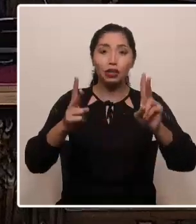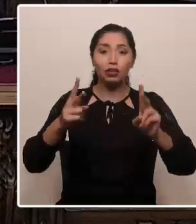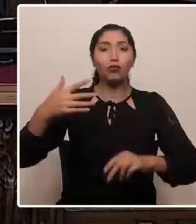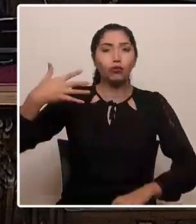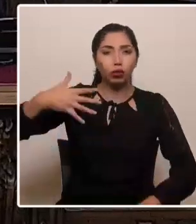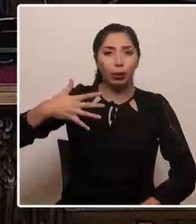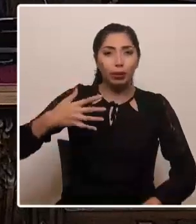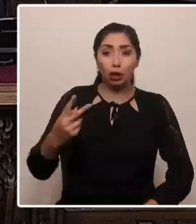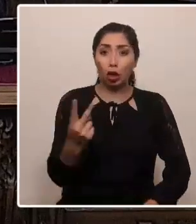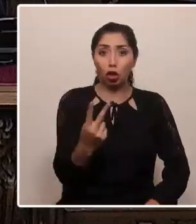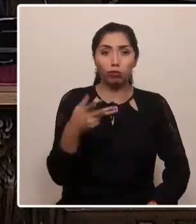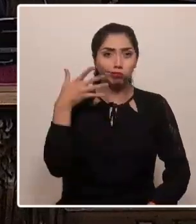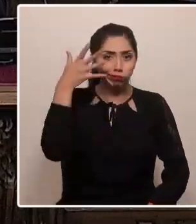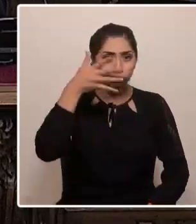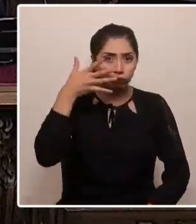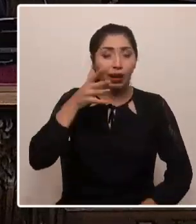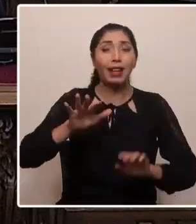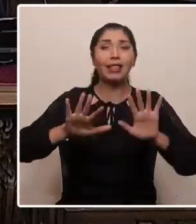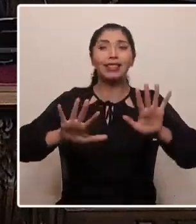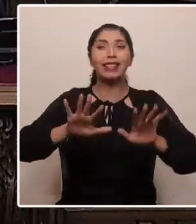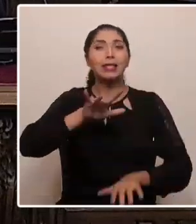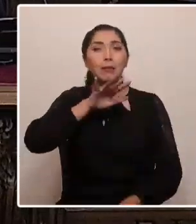lo cual disponen de hasta 10 minutos.